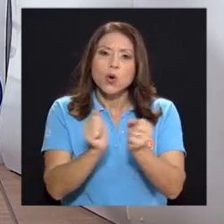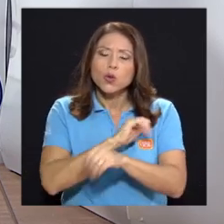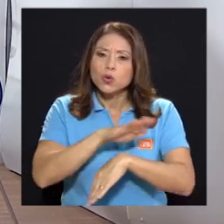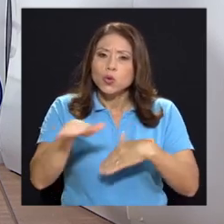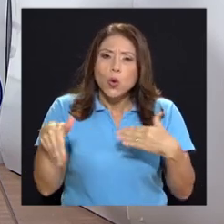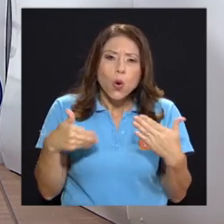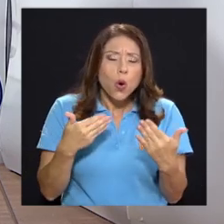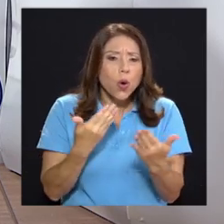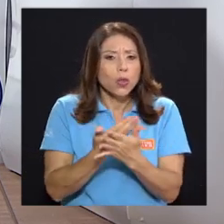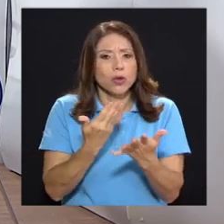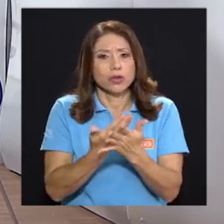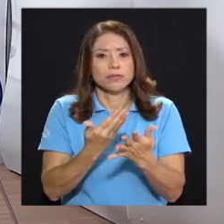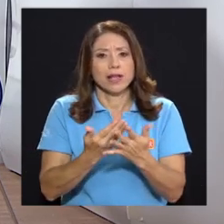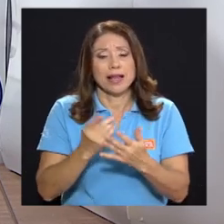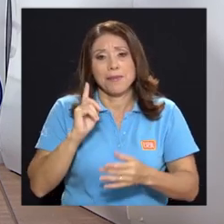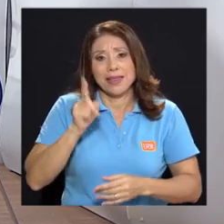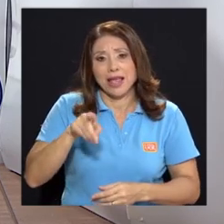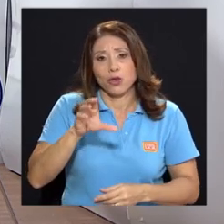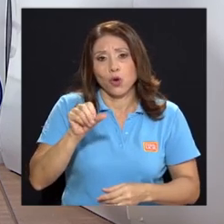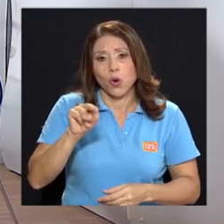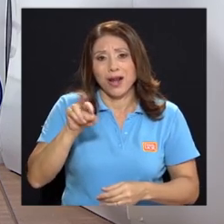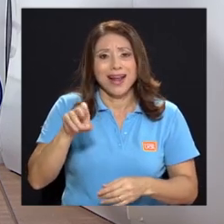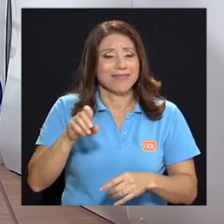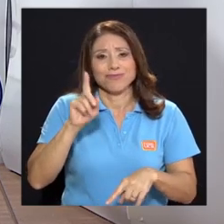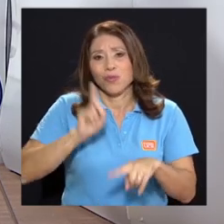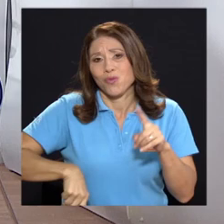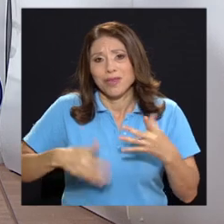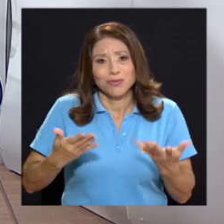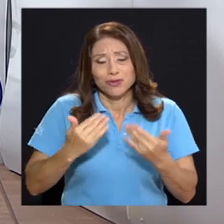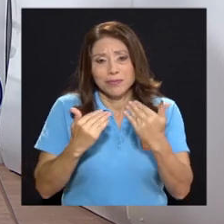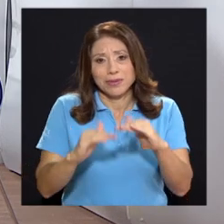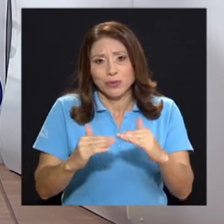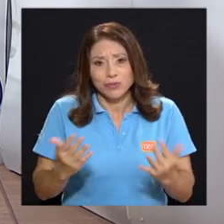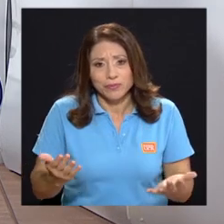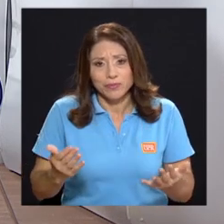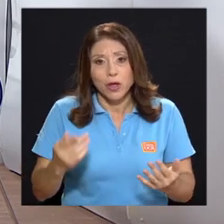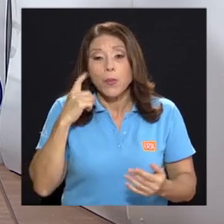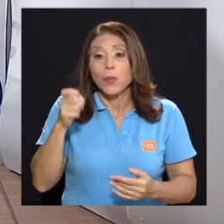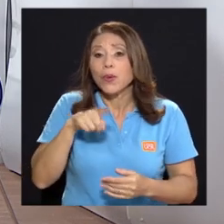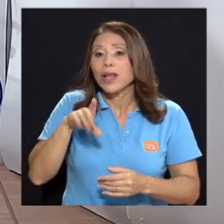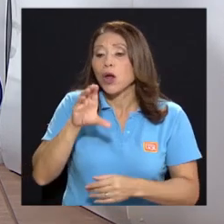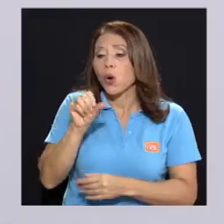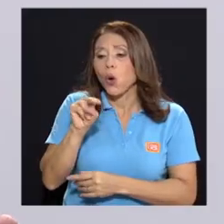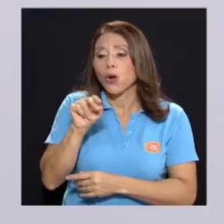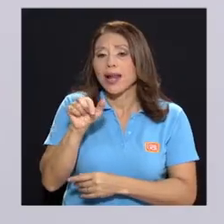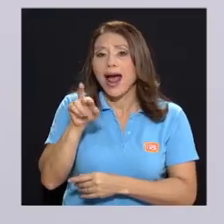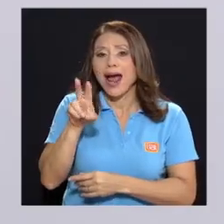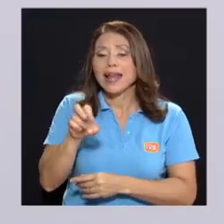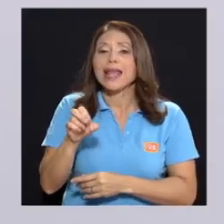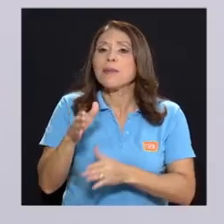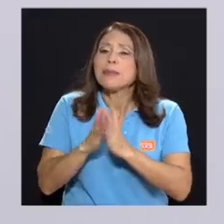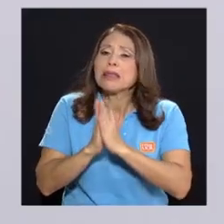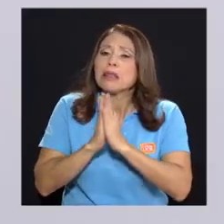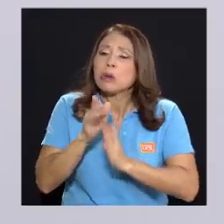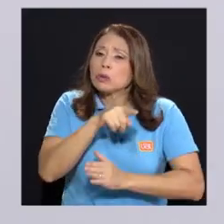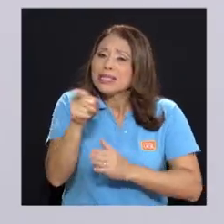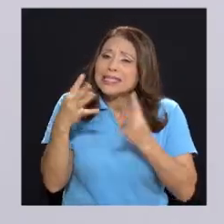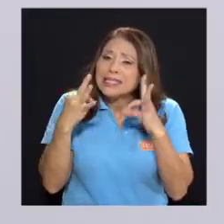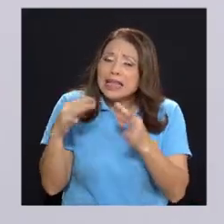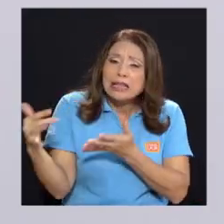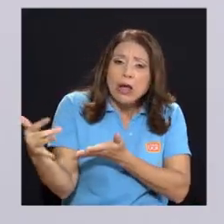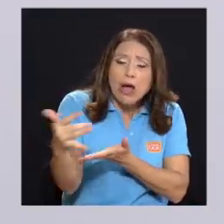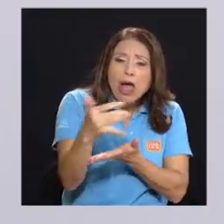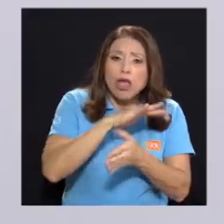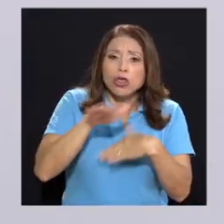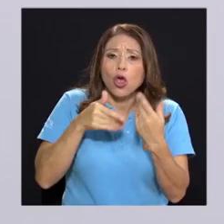los extremos del mandato con área original porque era investiguen todos los efectos e impactos de los traten documentar lo bueno